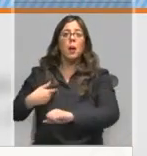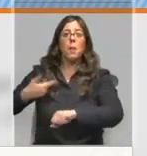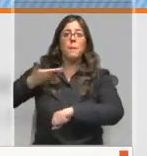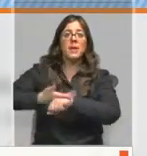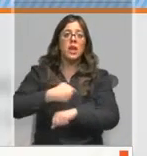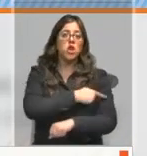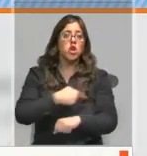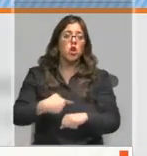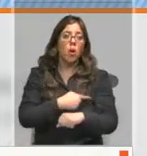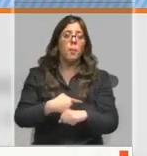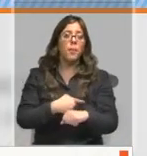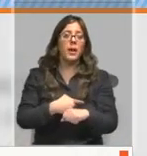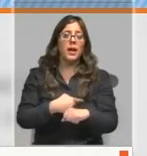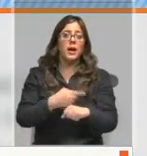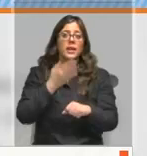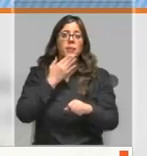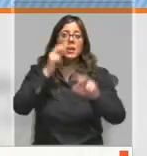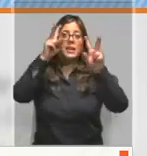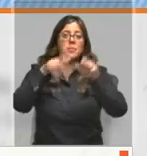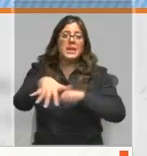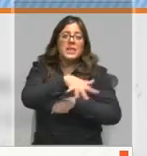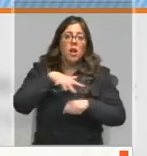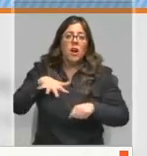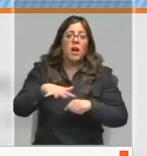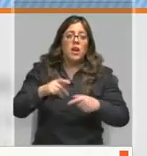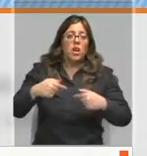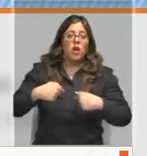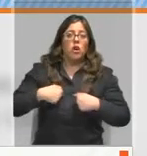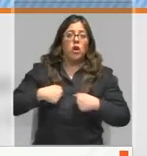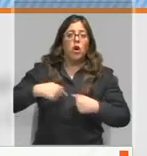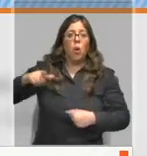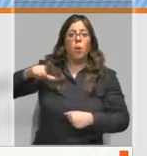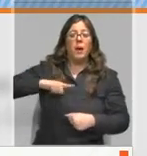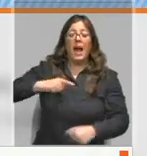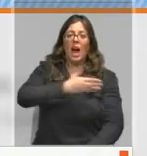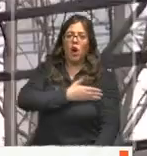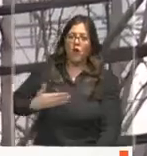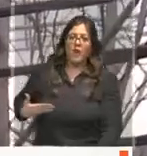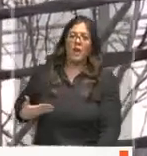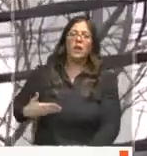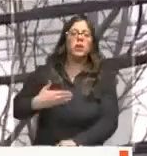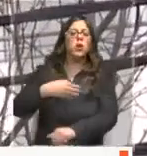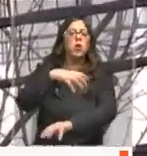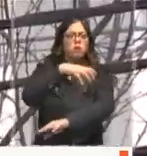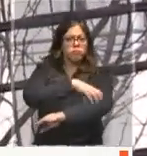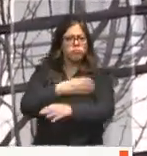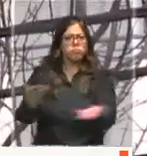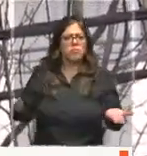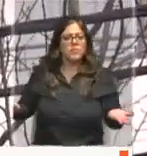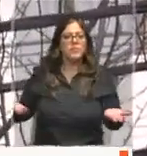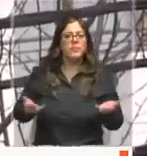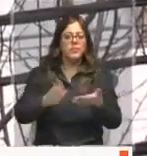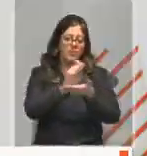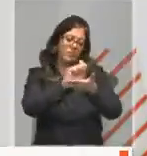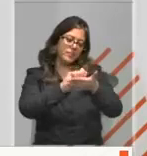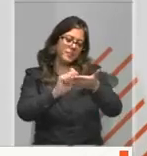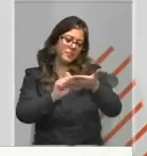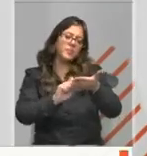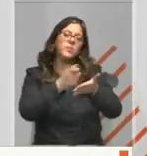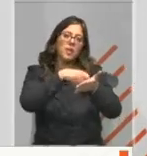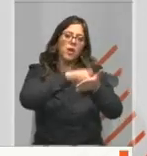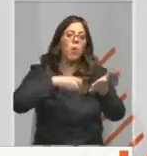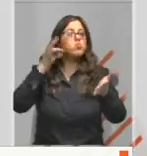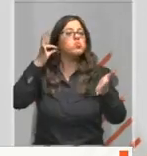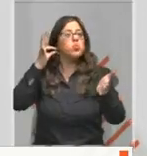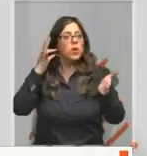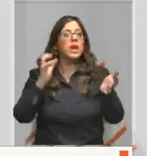piden nombres infieren situaciones donde debiese yo culpar al gobierno regional en el libro de visitas del inmueble consta la firma de la